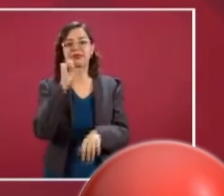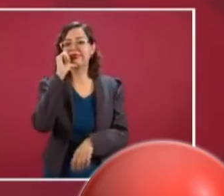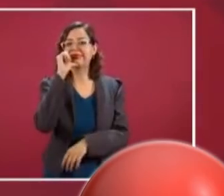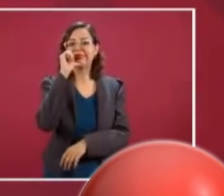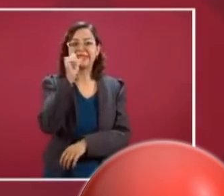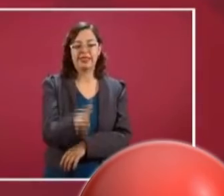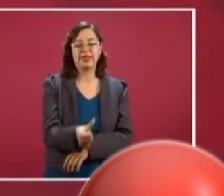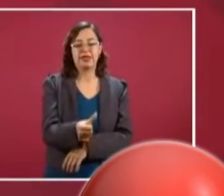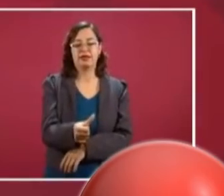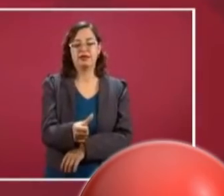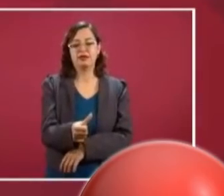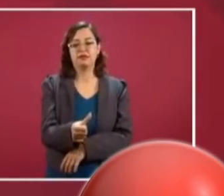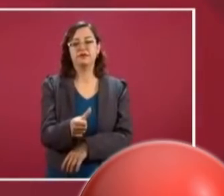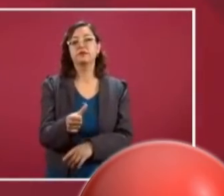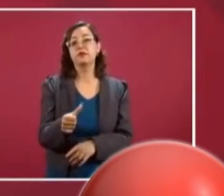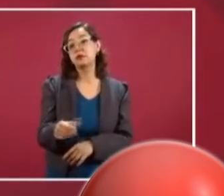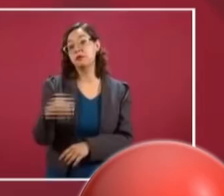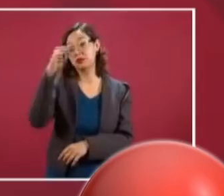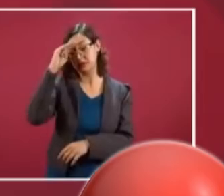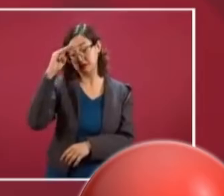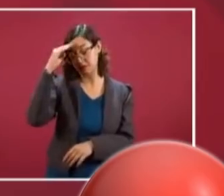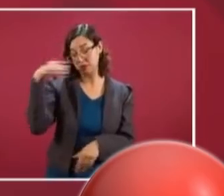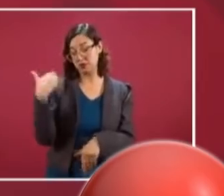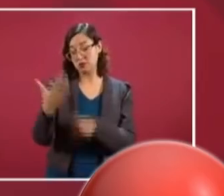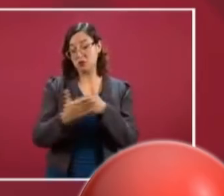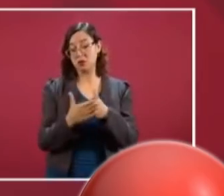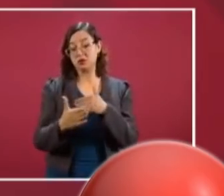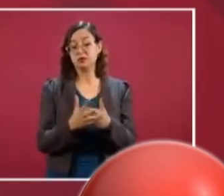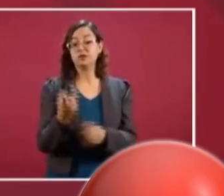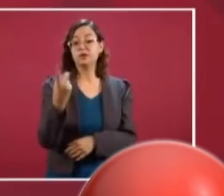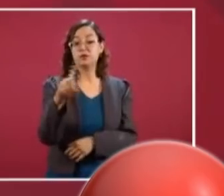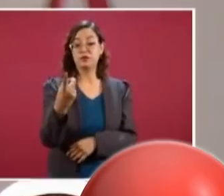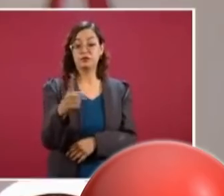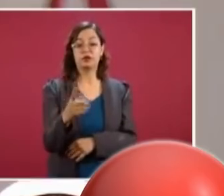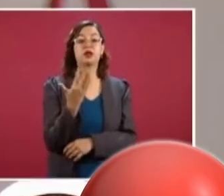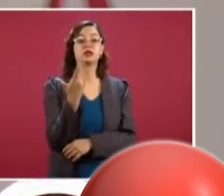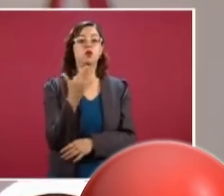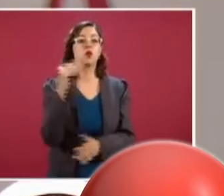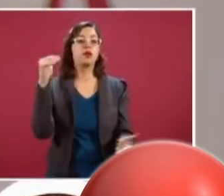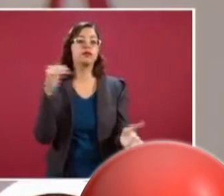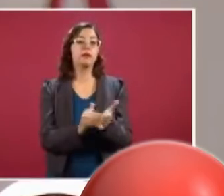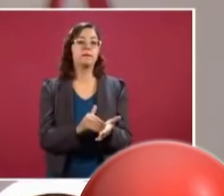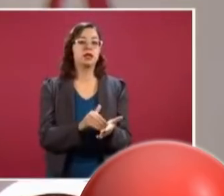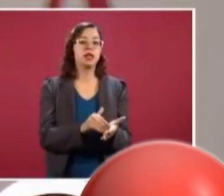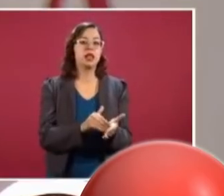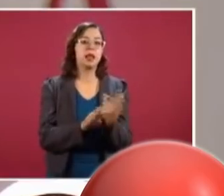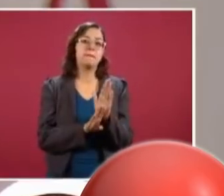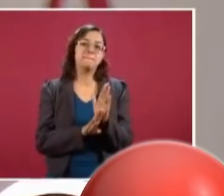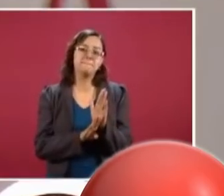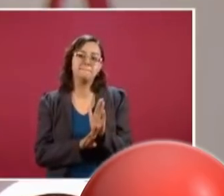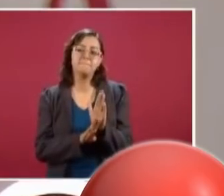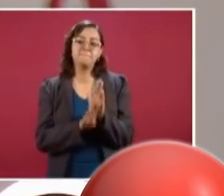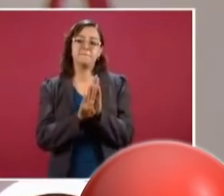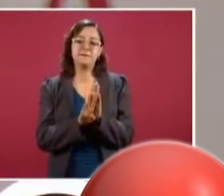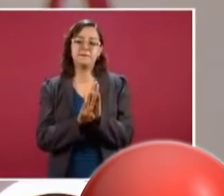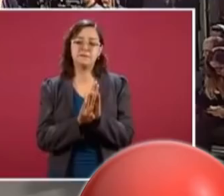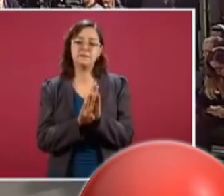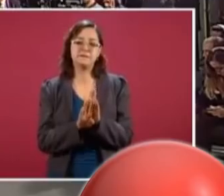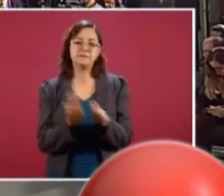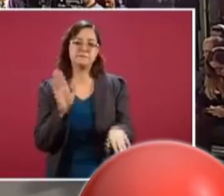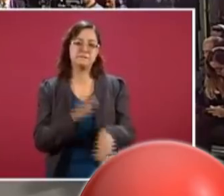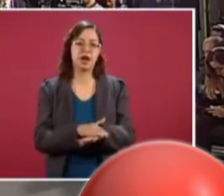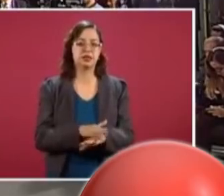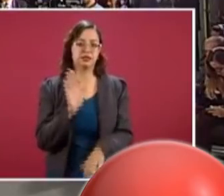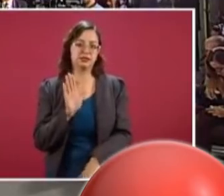pensando que antes de que finalice el año vamos a tener 50,000 barriles adicionales de petróleo.